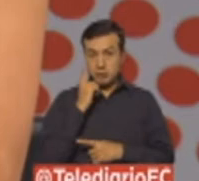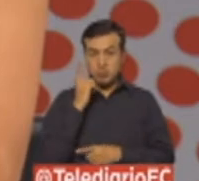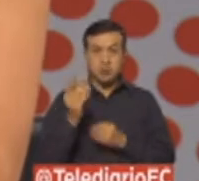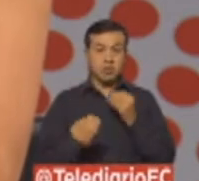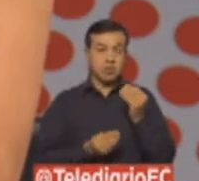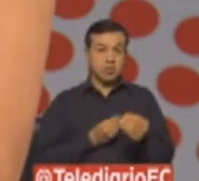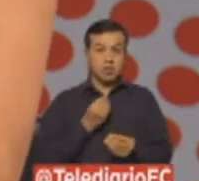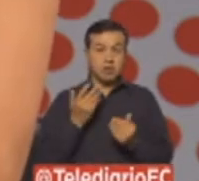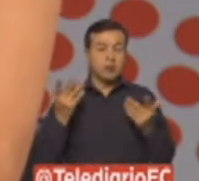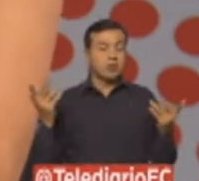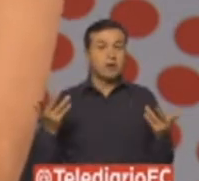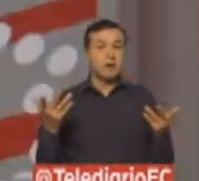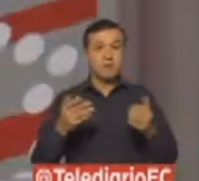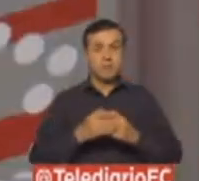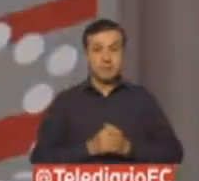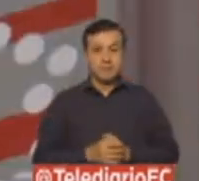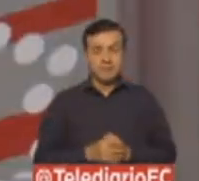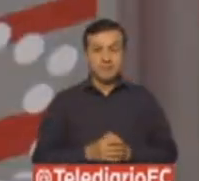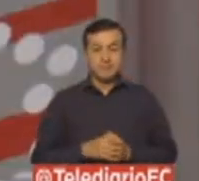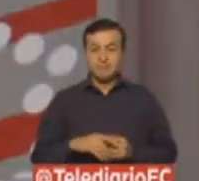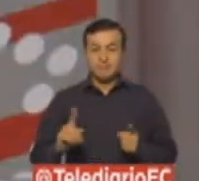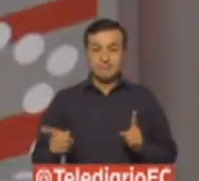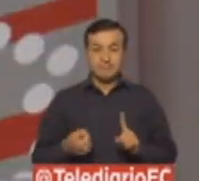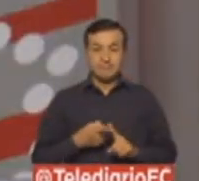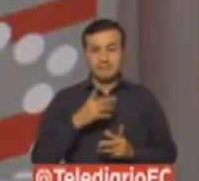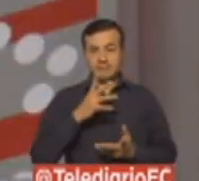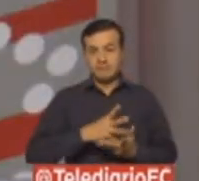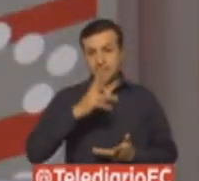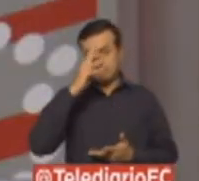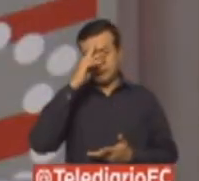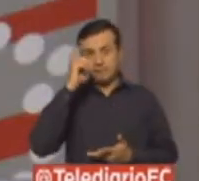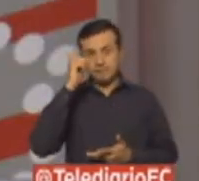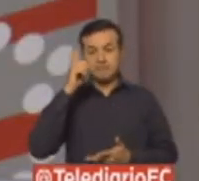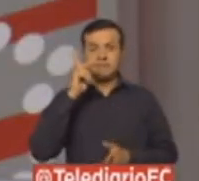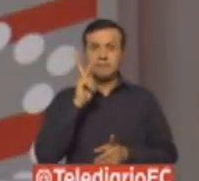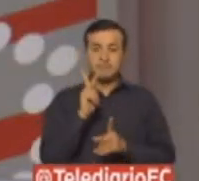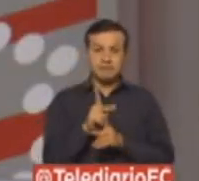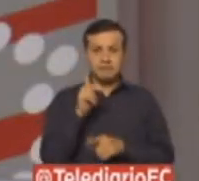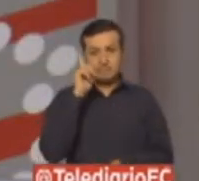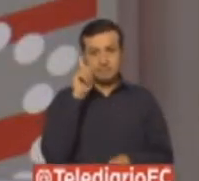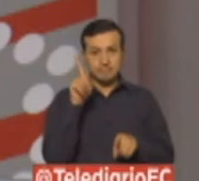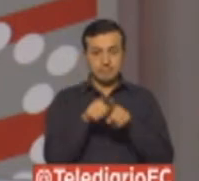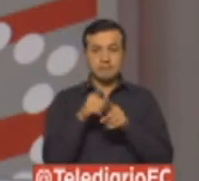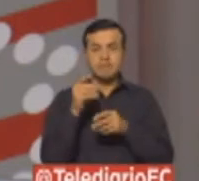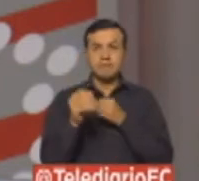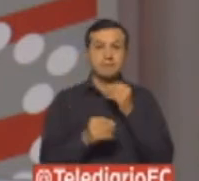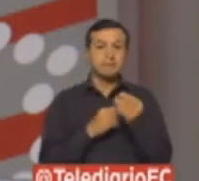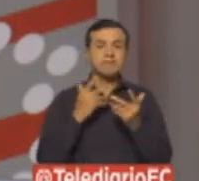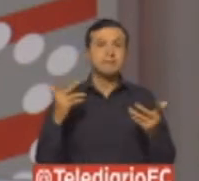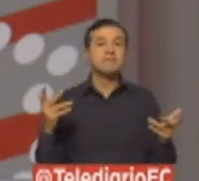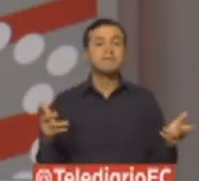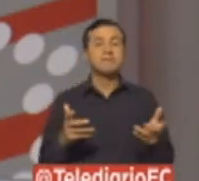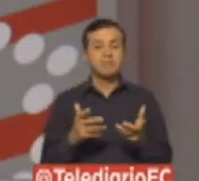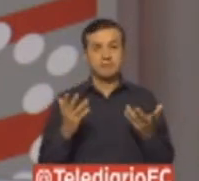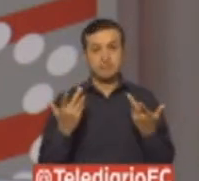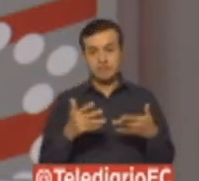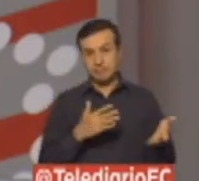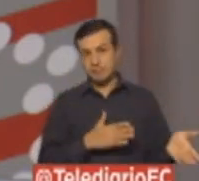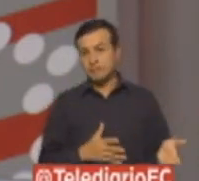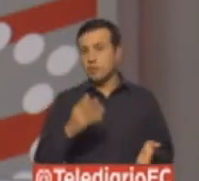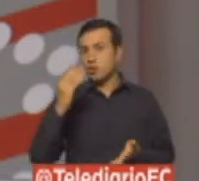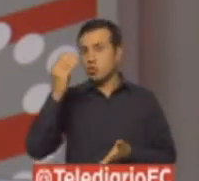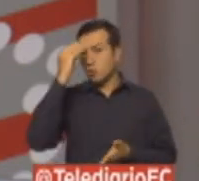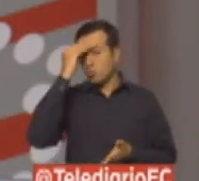lo hacemos que decirle a los ciudadanos bueno primero aprender por eso hay un componente del acuerdo que es la construcción de una de una